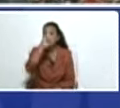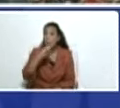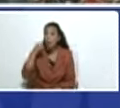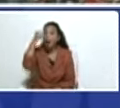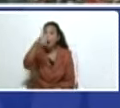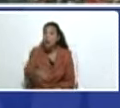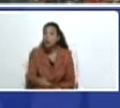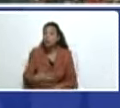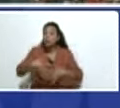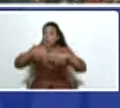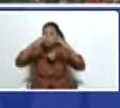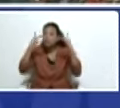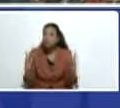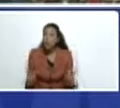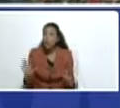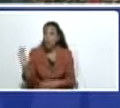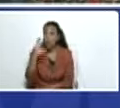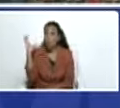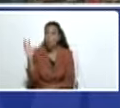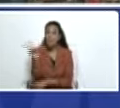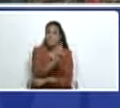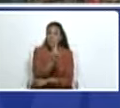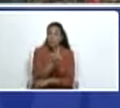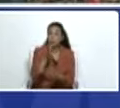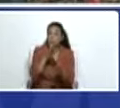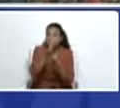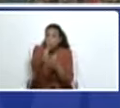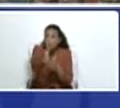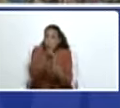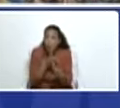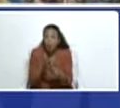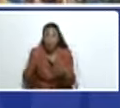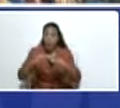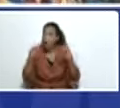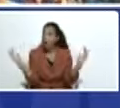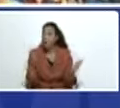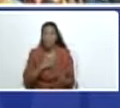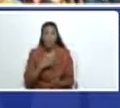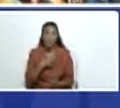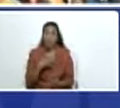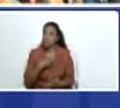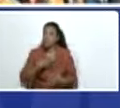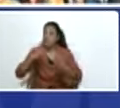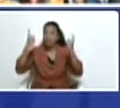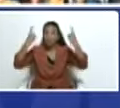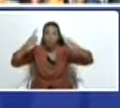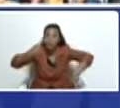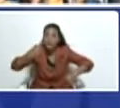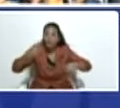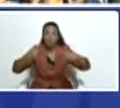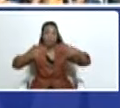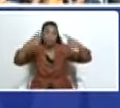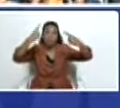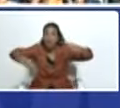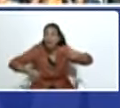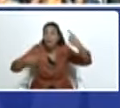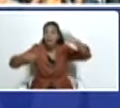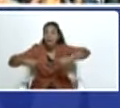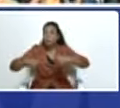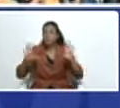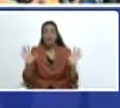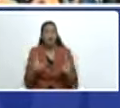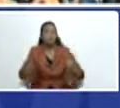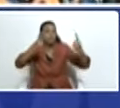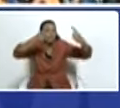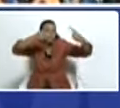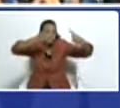de la victoria de la batalla de los puentes, no han podido ni podrán jamás con nosotros.